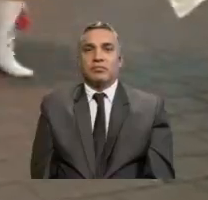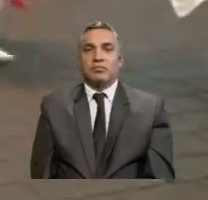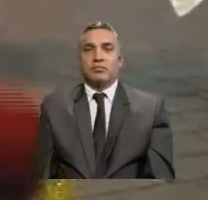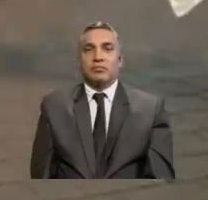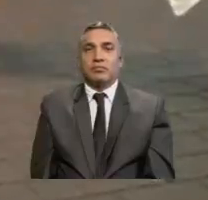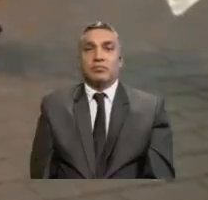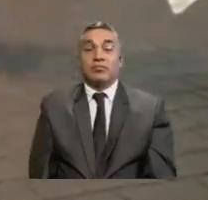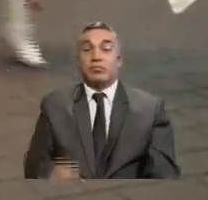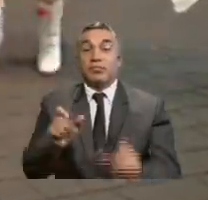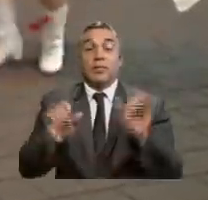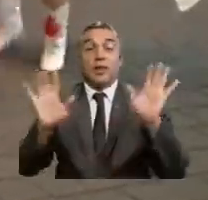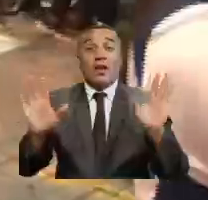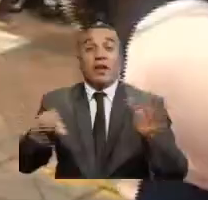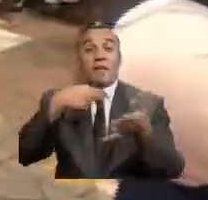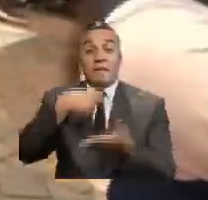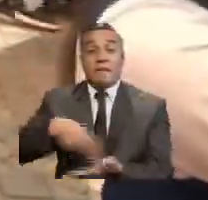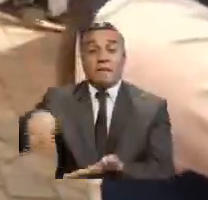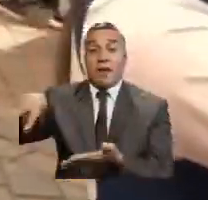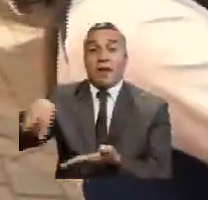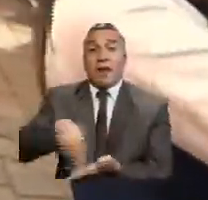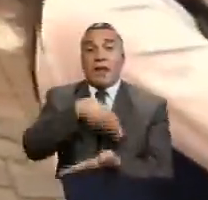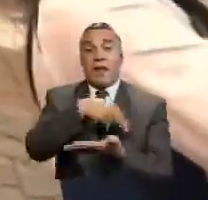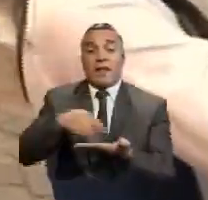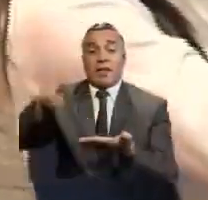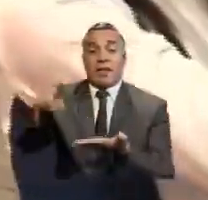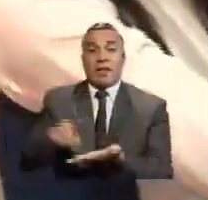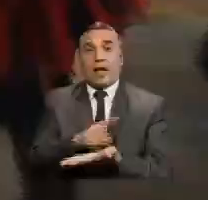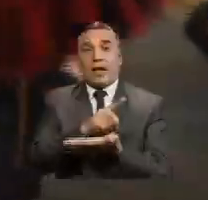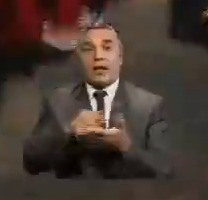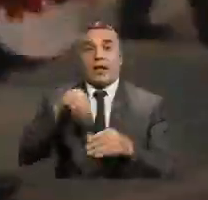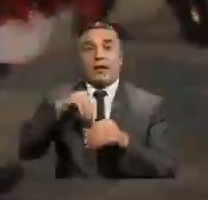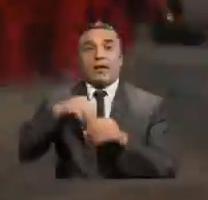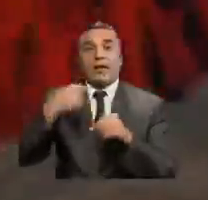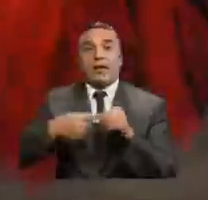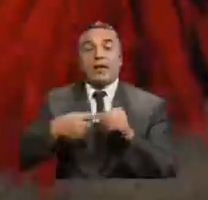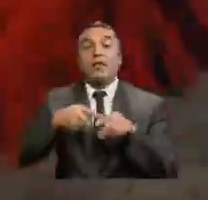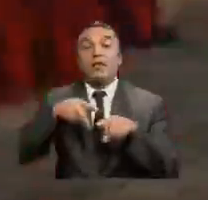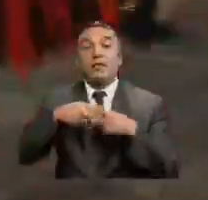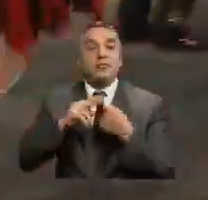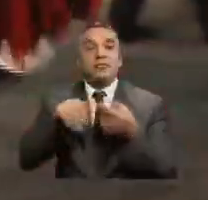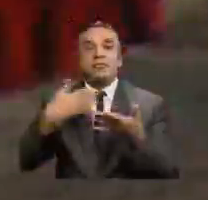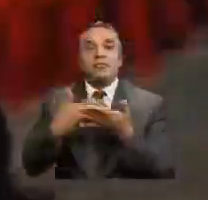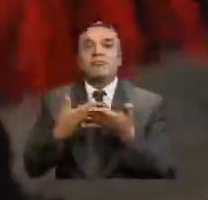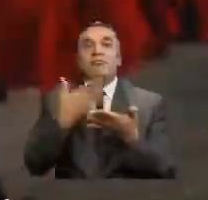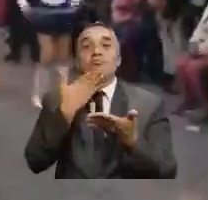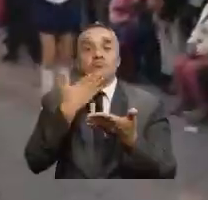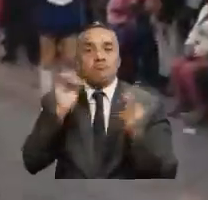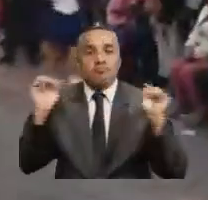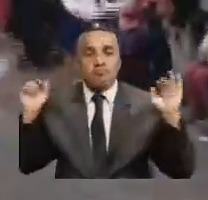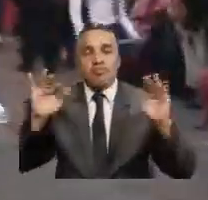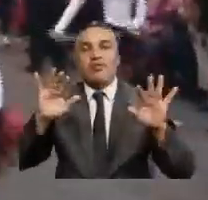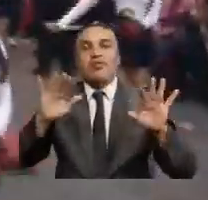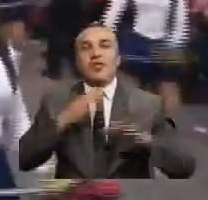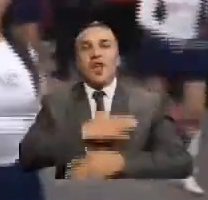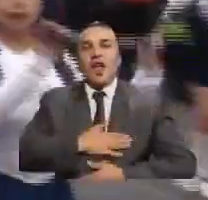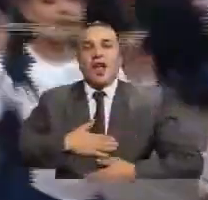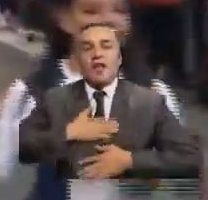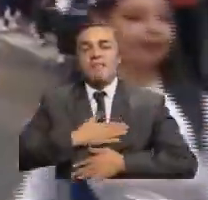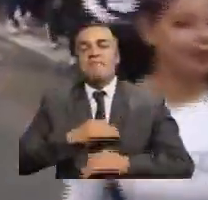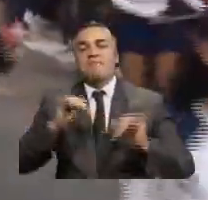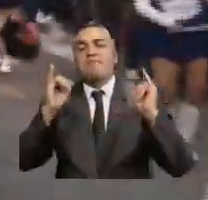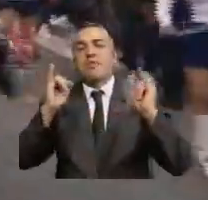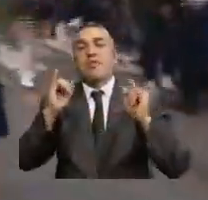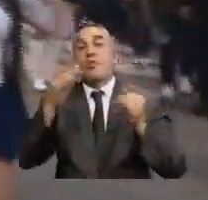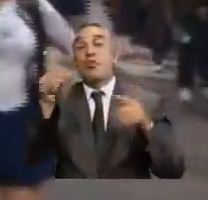La presencia de bastoneras de distintos planteles educativos de la capital encendió los ánimos de quienes asistieron al desfile que se realizó